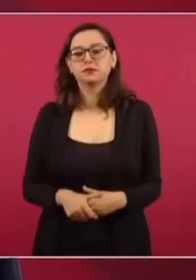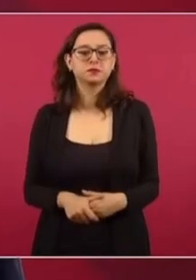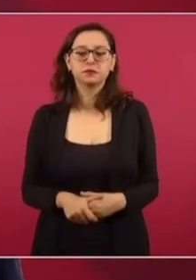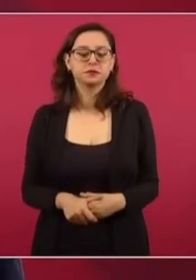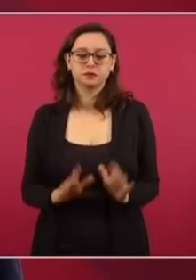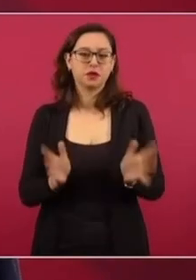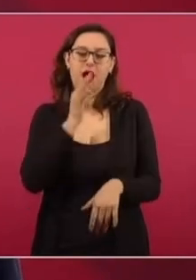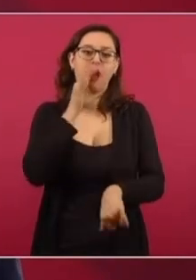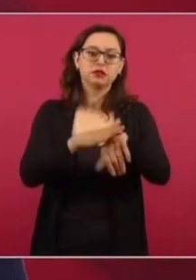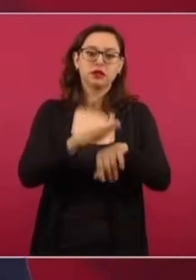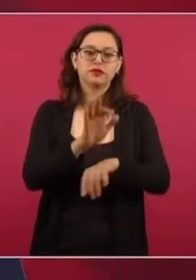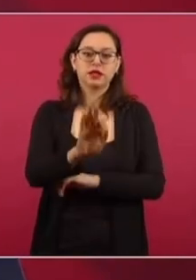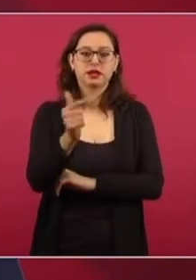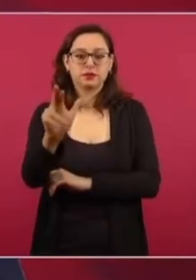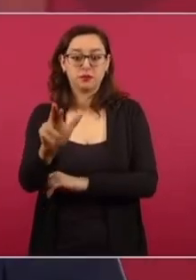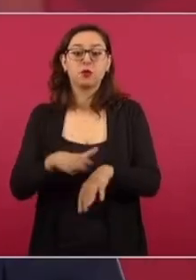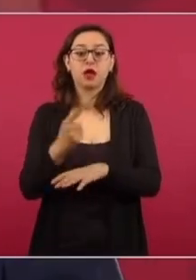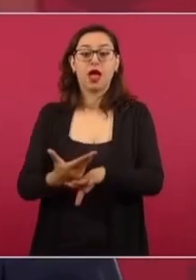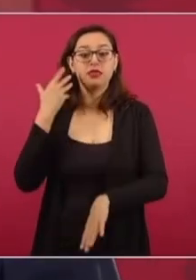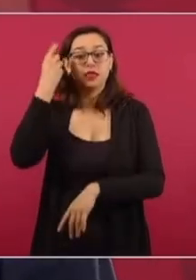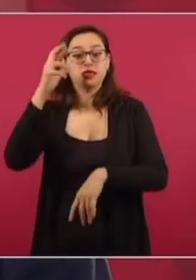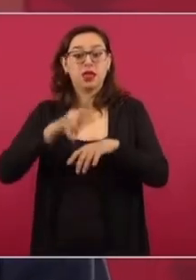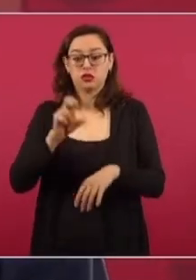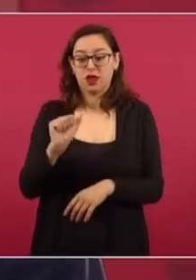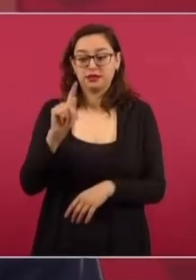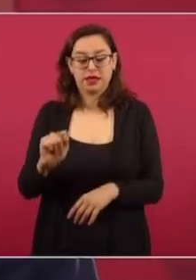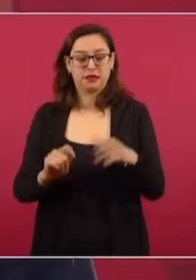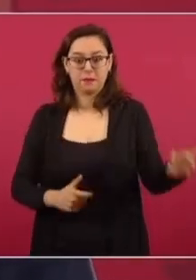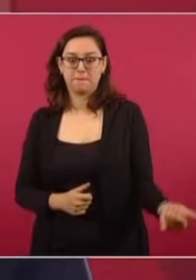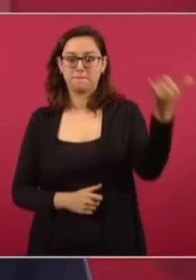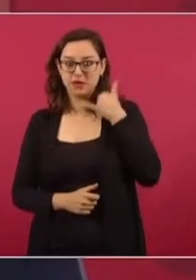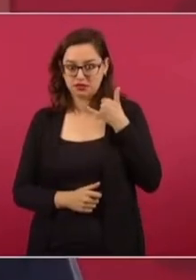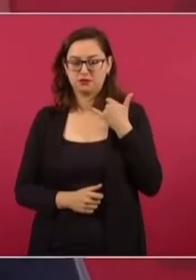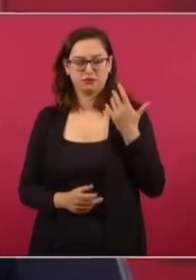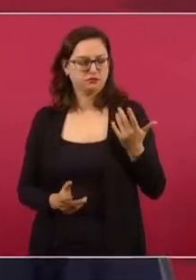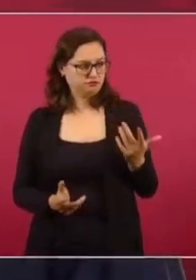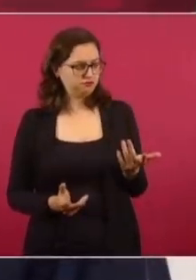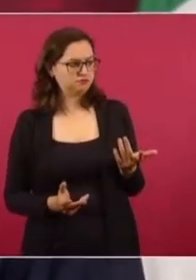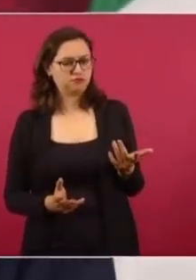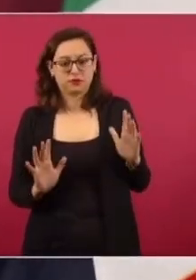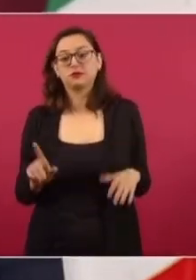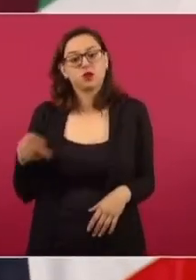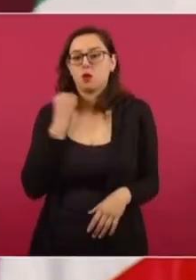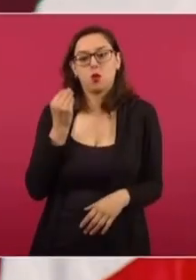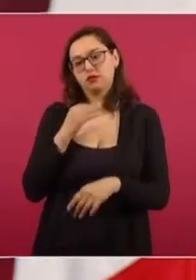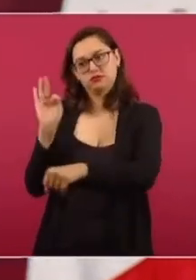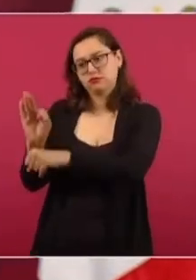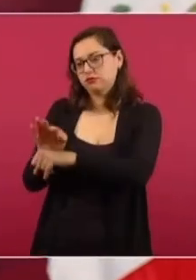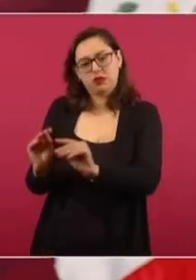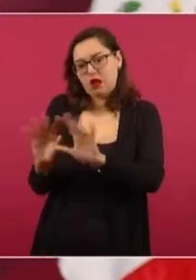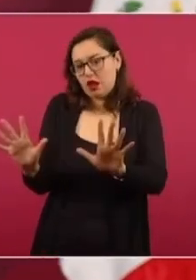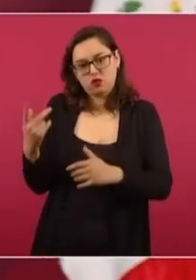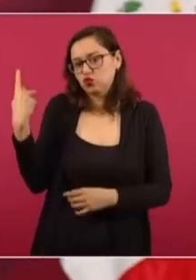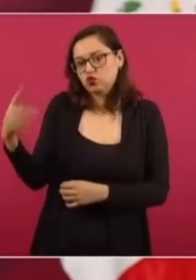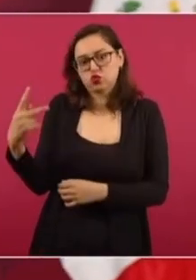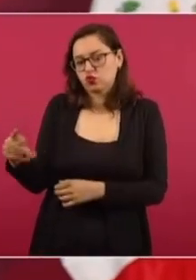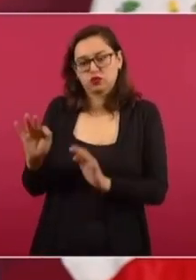habló la directora del SAT, porque hicieron gestión de los abogados, que pues están en su papel, ¿no?,